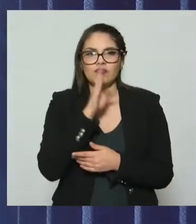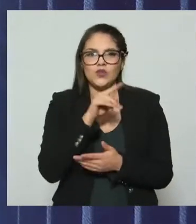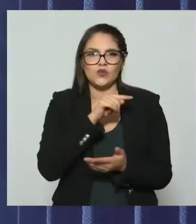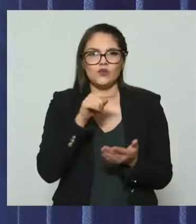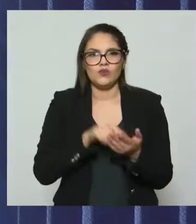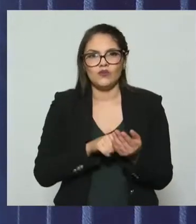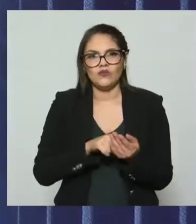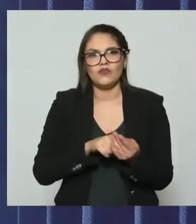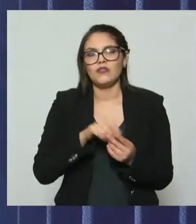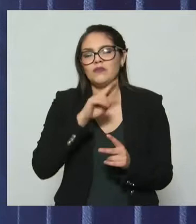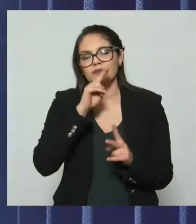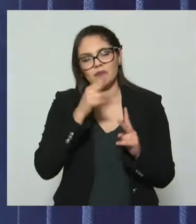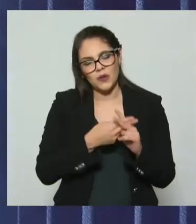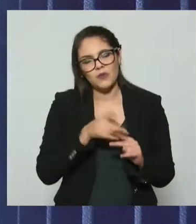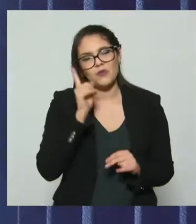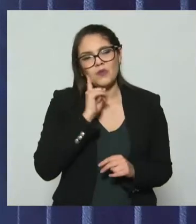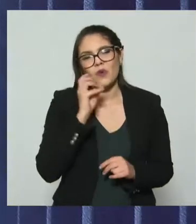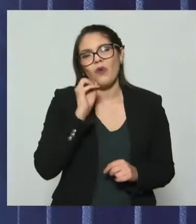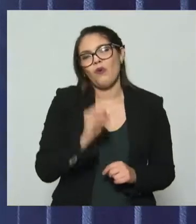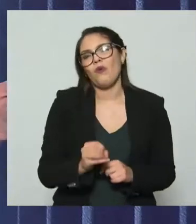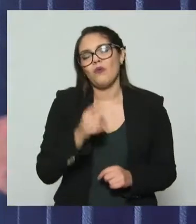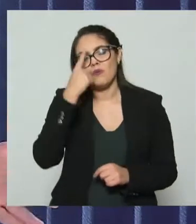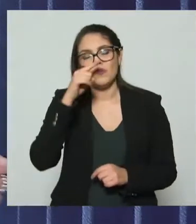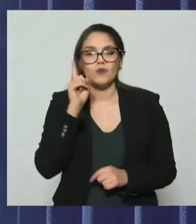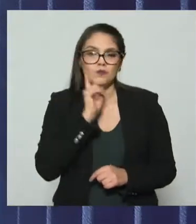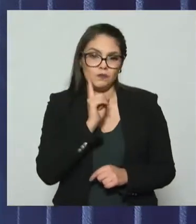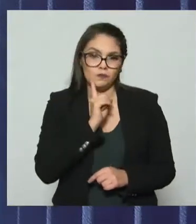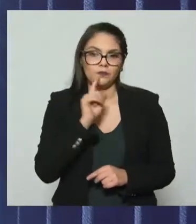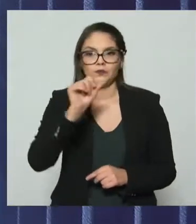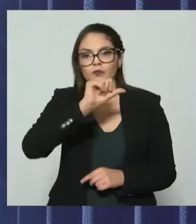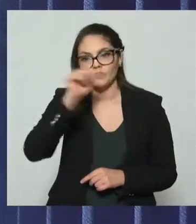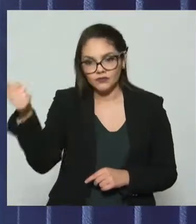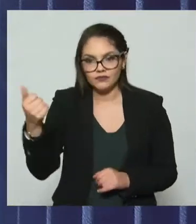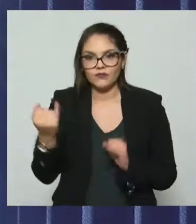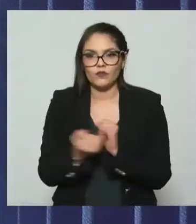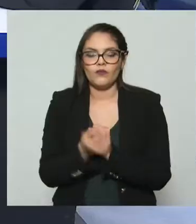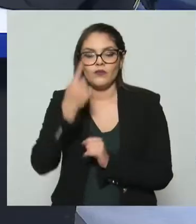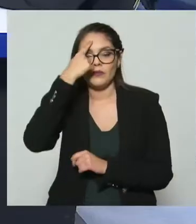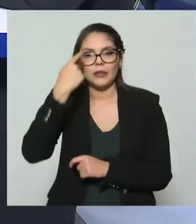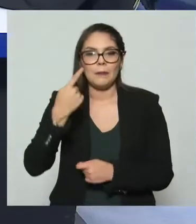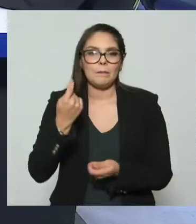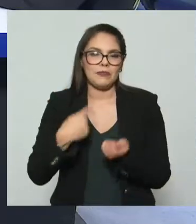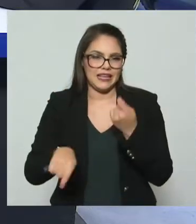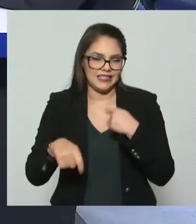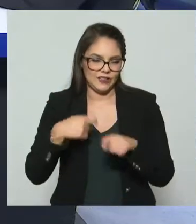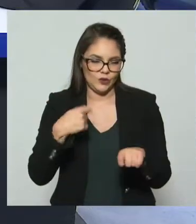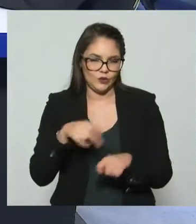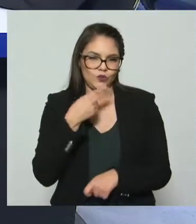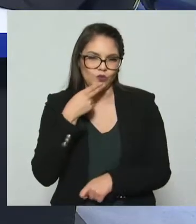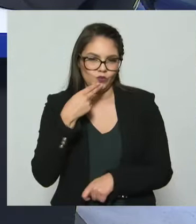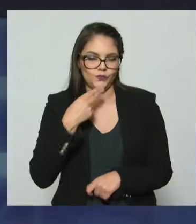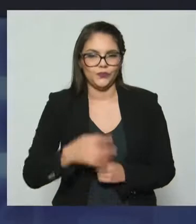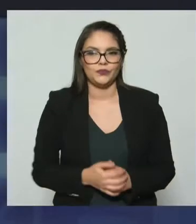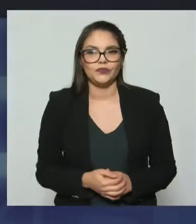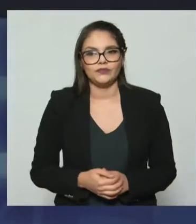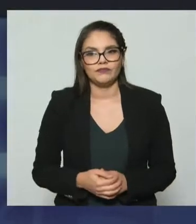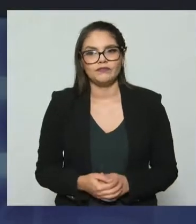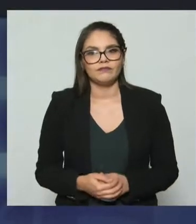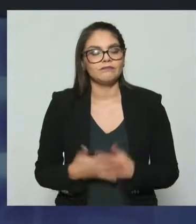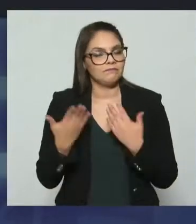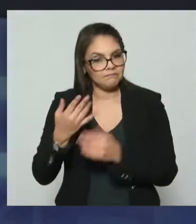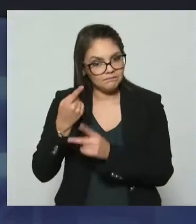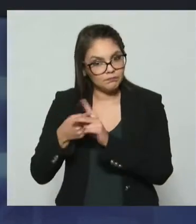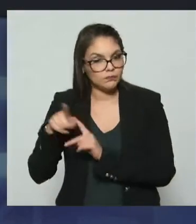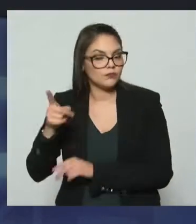feminicidios y en violencia contra las mujeres. Y otra de las iniciativas, pues la del plástico. Empezamos contigo, Lisette, ¿te parece? Muchísimas gracias, Mariana. Sí,